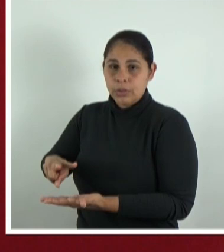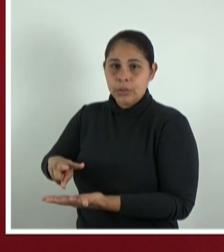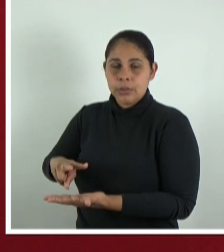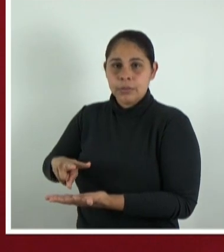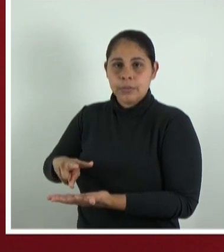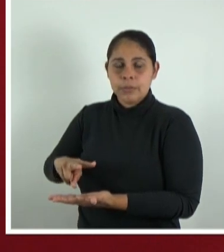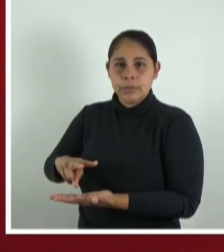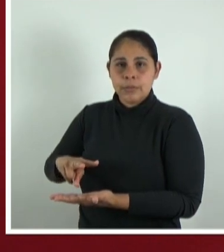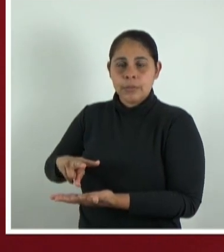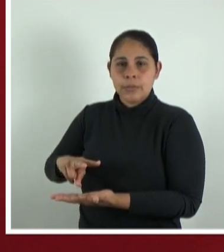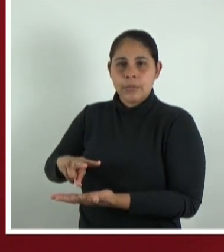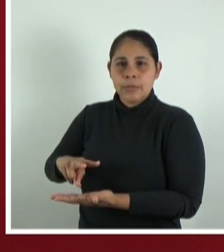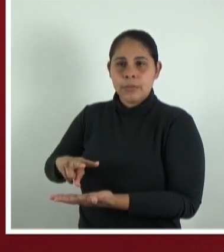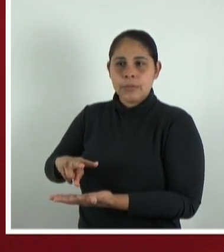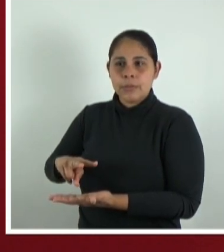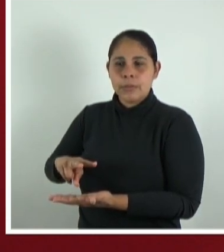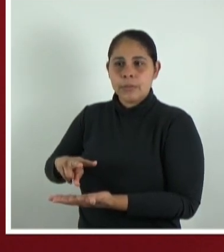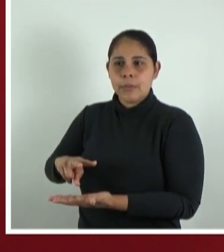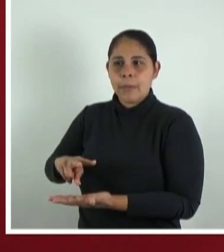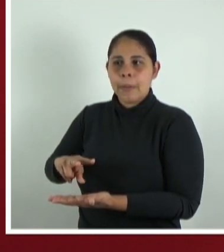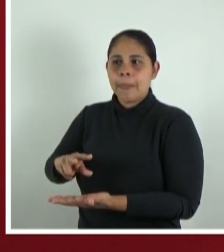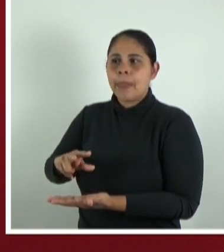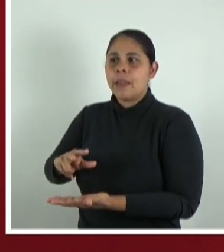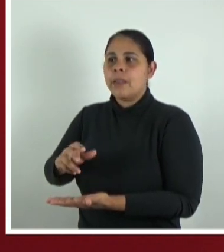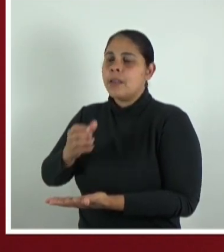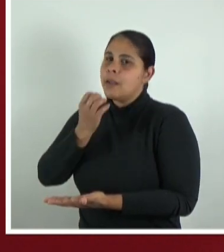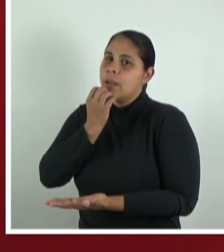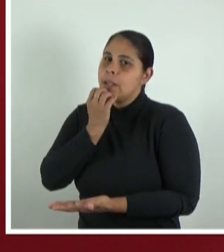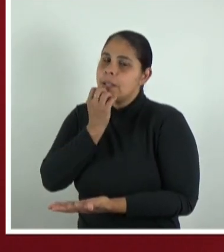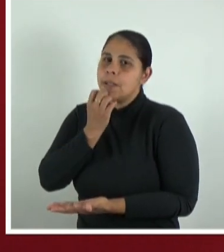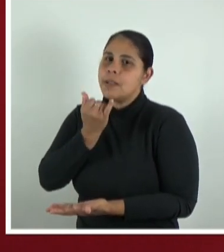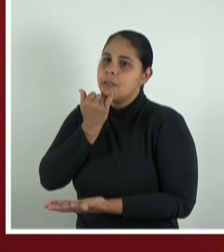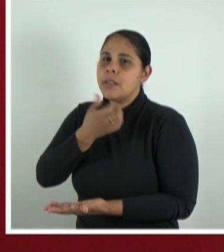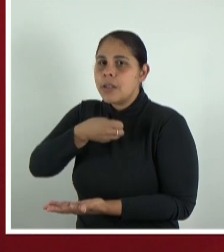por ejemplo, ischios, la fuerza del cuerpo.